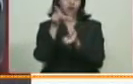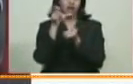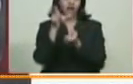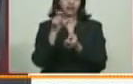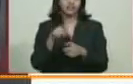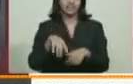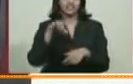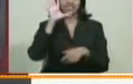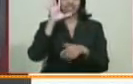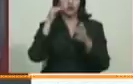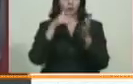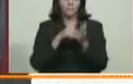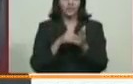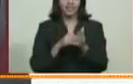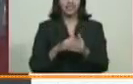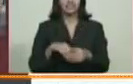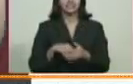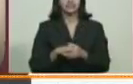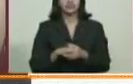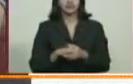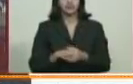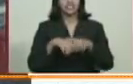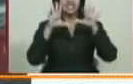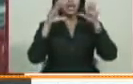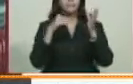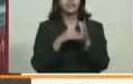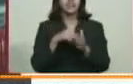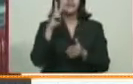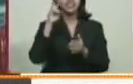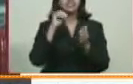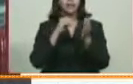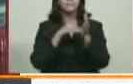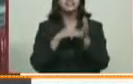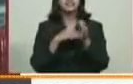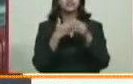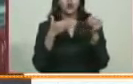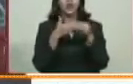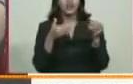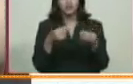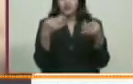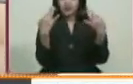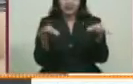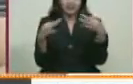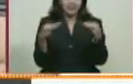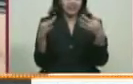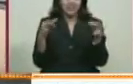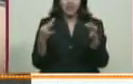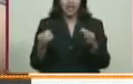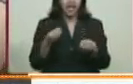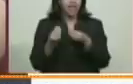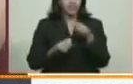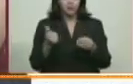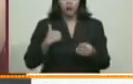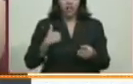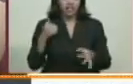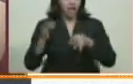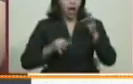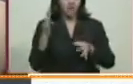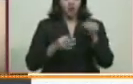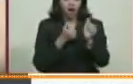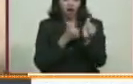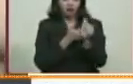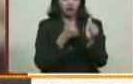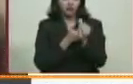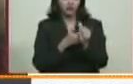mil, 10 mil, 20 mil dólares por una simple diligencia hecha por cualquier abogado adjunto o un fiscal auxiliar